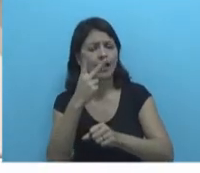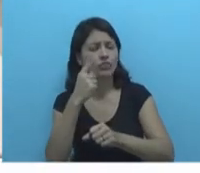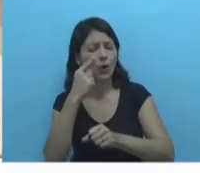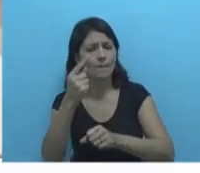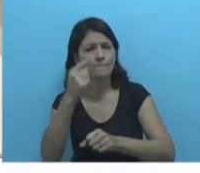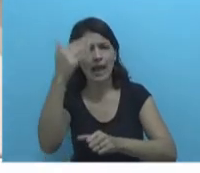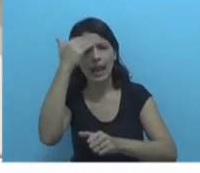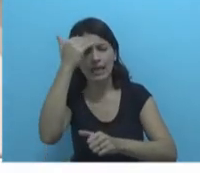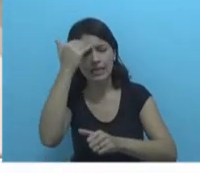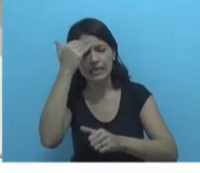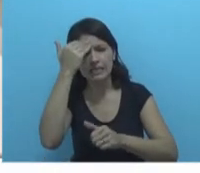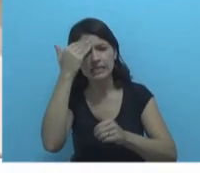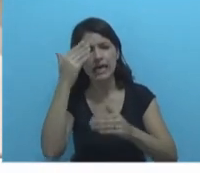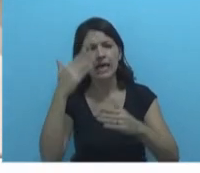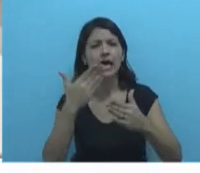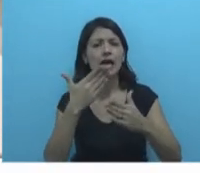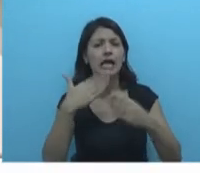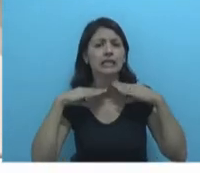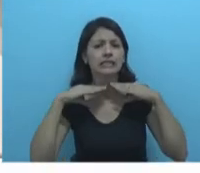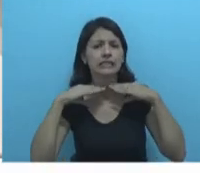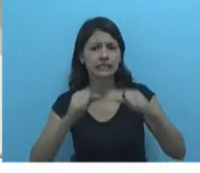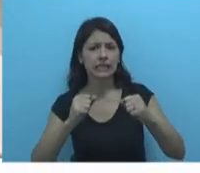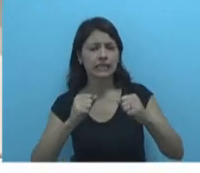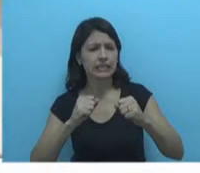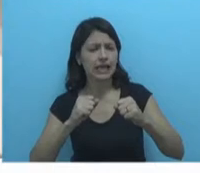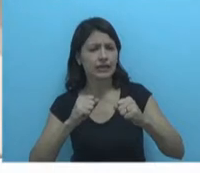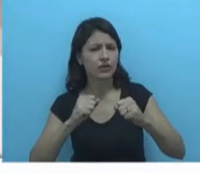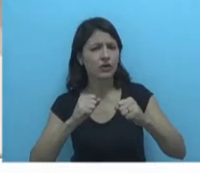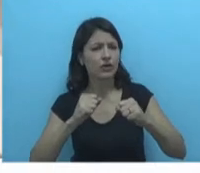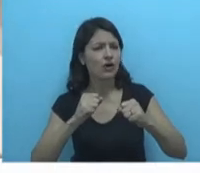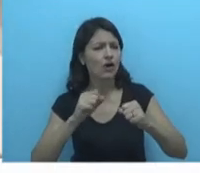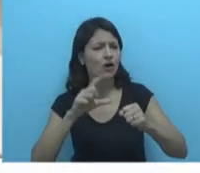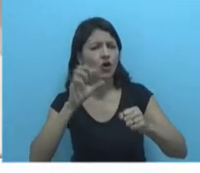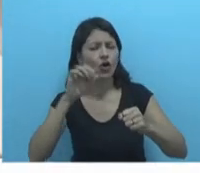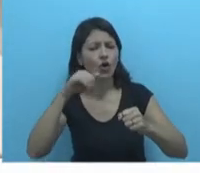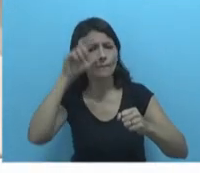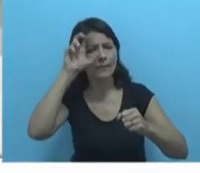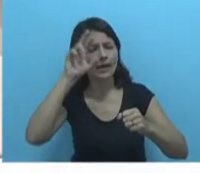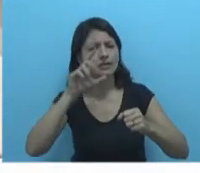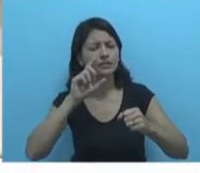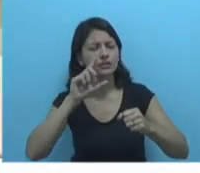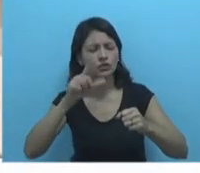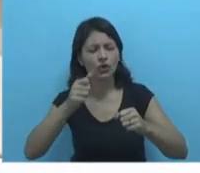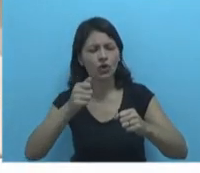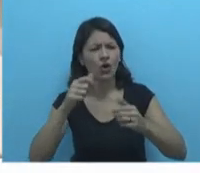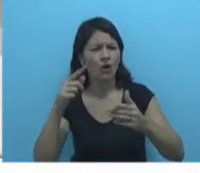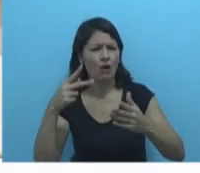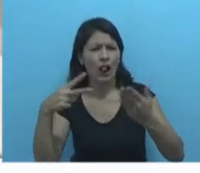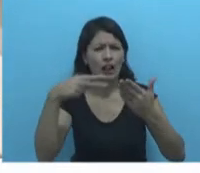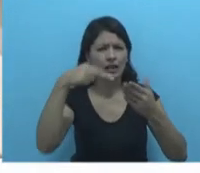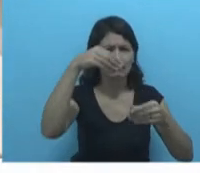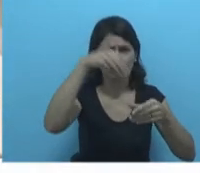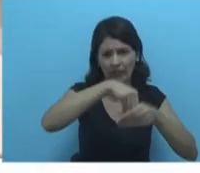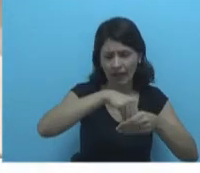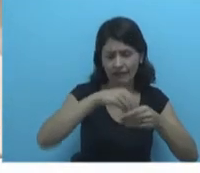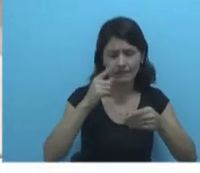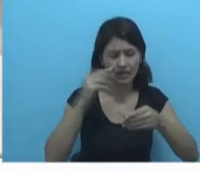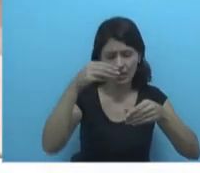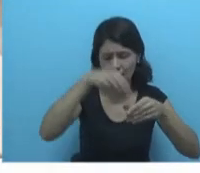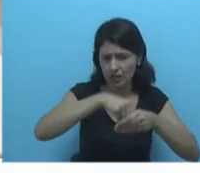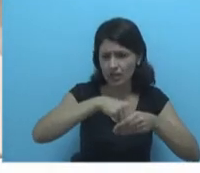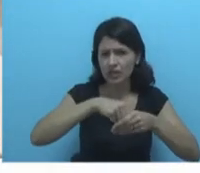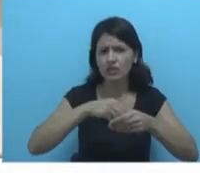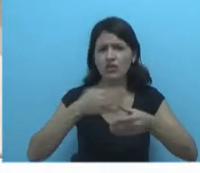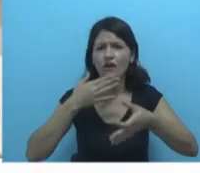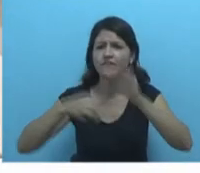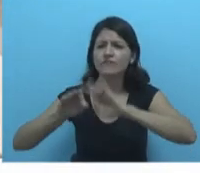Moreno intentaba intervenir también en el mercado cárnico prohibiendo las exportaciones de carne. ¿Y qué pasó en ese momento? Y es probable que eso